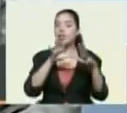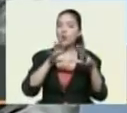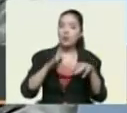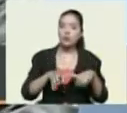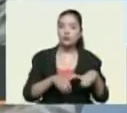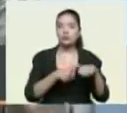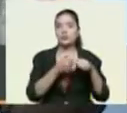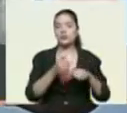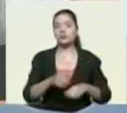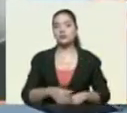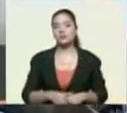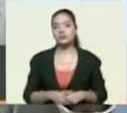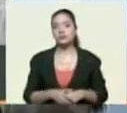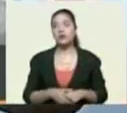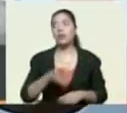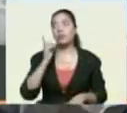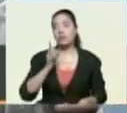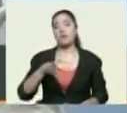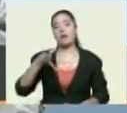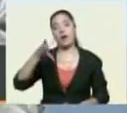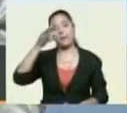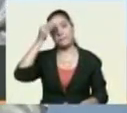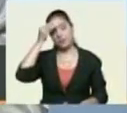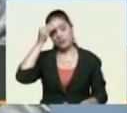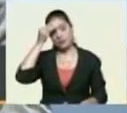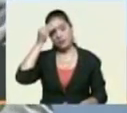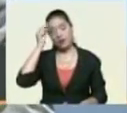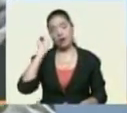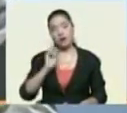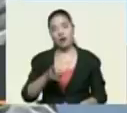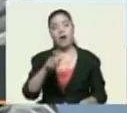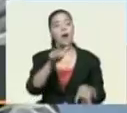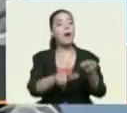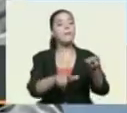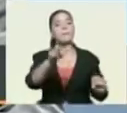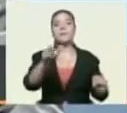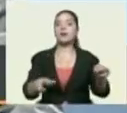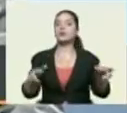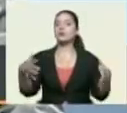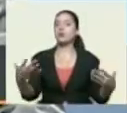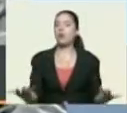corrupción, aprehender, detener a personas que